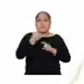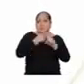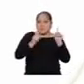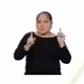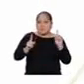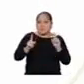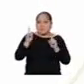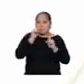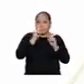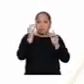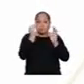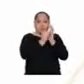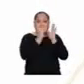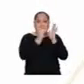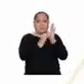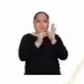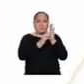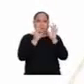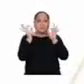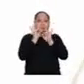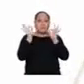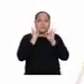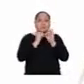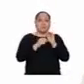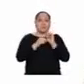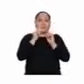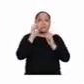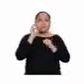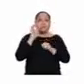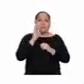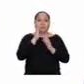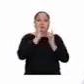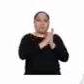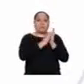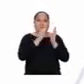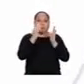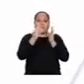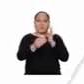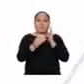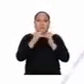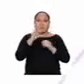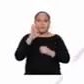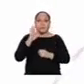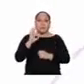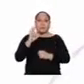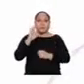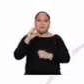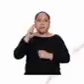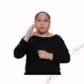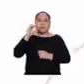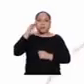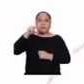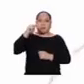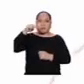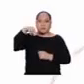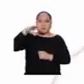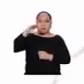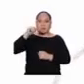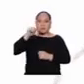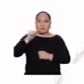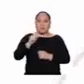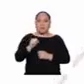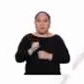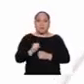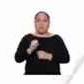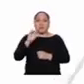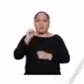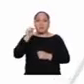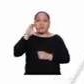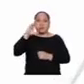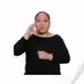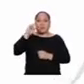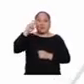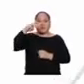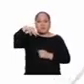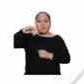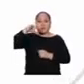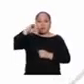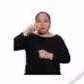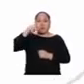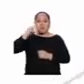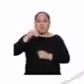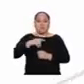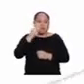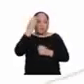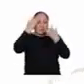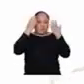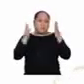Pero no puse nada en las frecuencias acumuladas. ¿Y por qué no lo hiciste? Bueno, me parece que no tenía